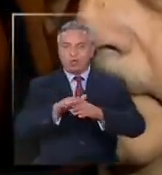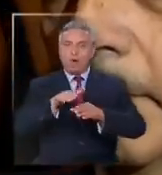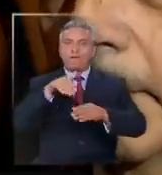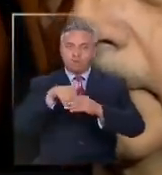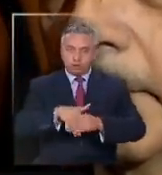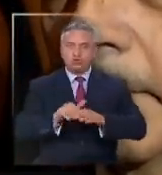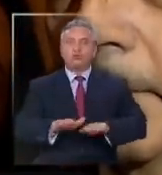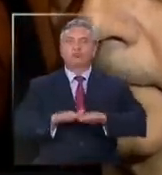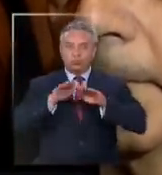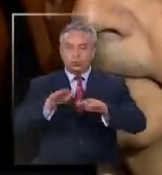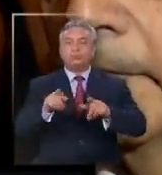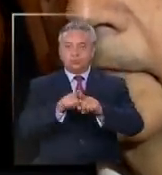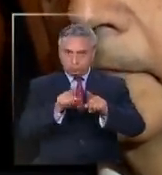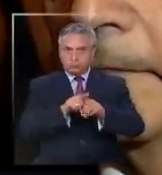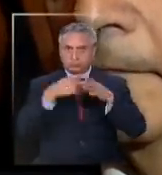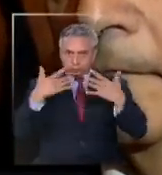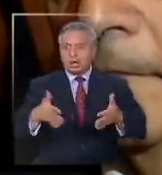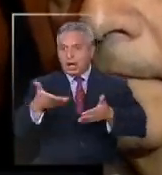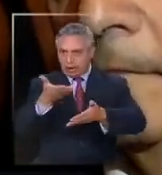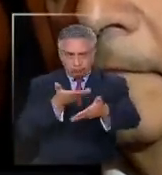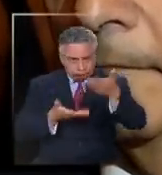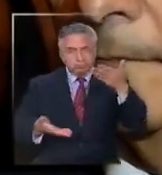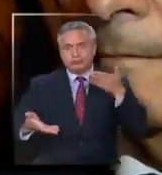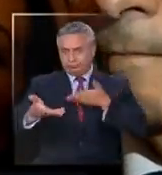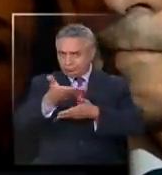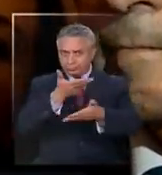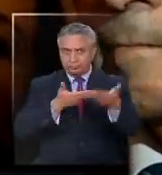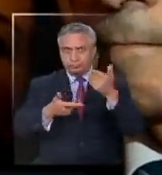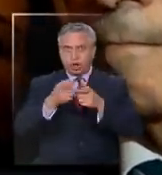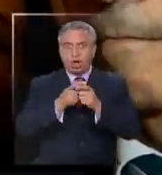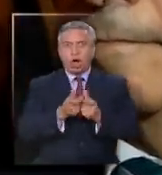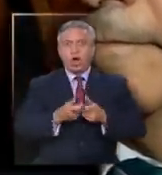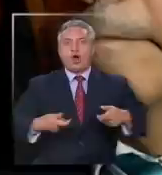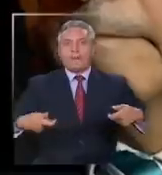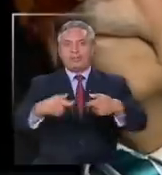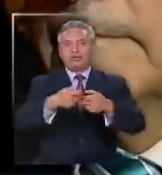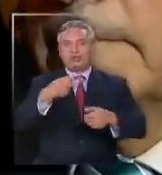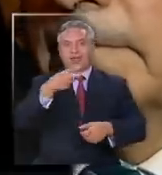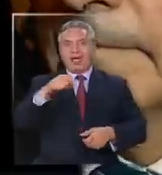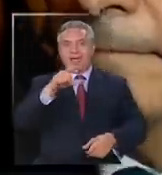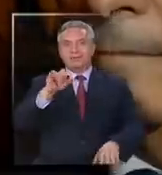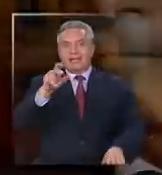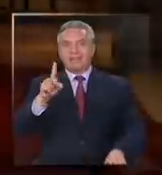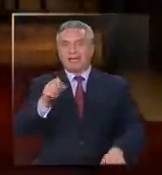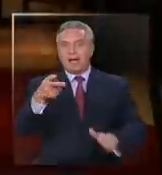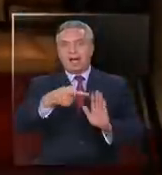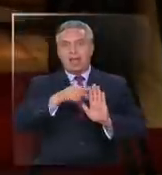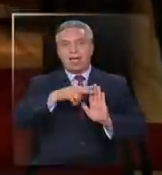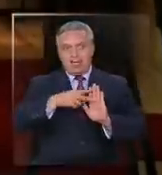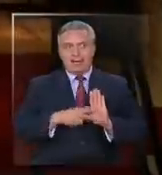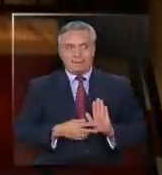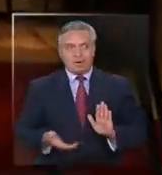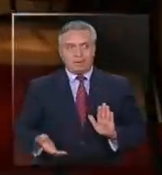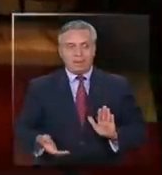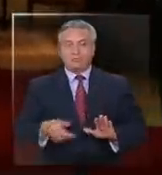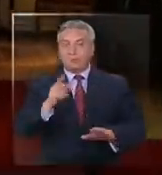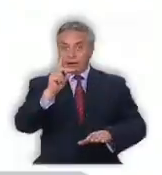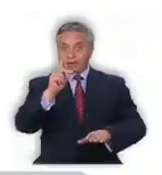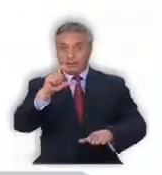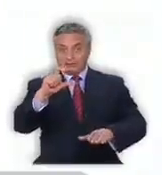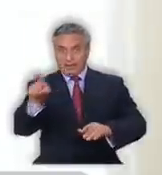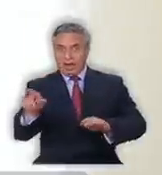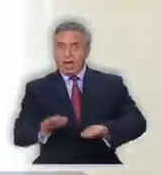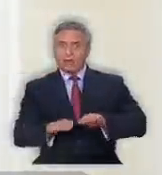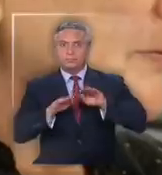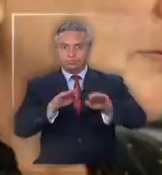de legislar, de ponernos en discusión, ¿no es cierto?, en la Comisión de Hacienda, lo que es esta reforma. Respaldo de C al gobierno